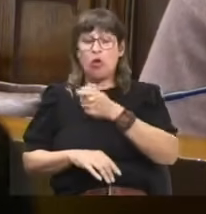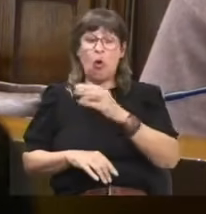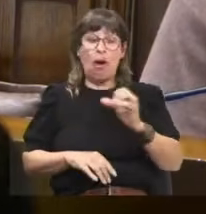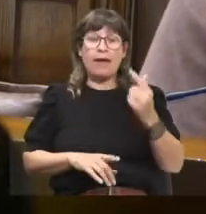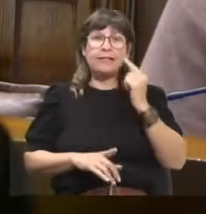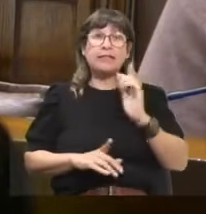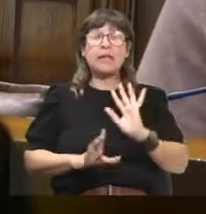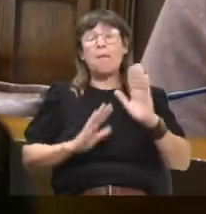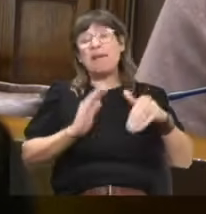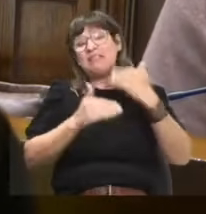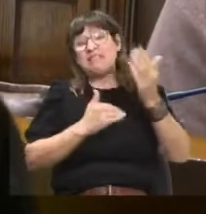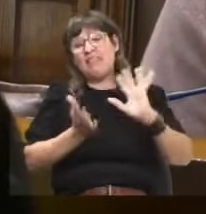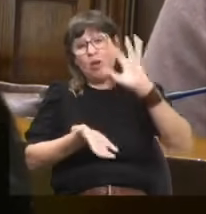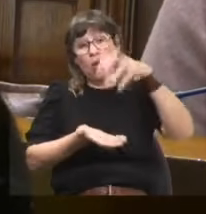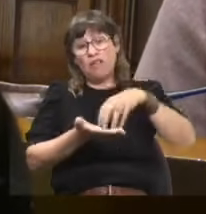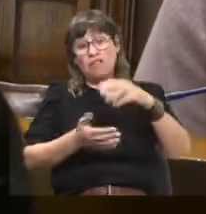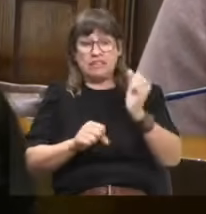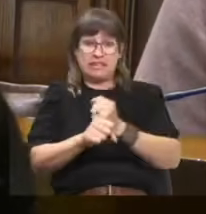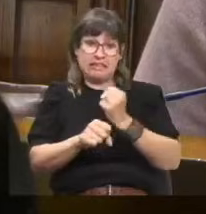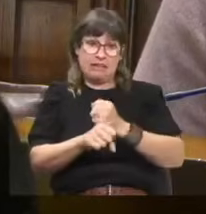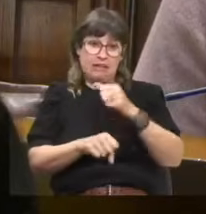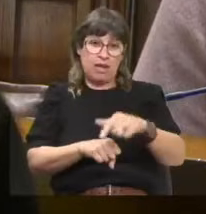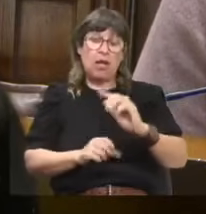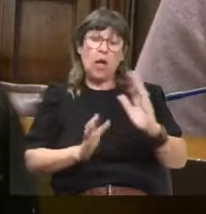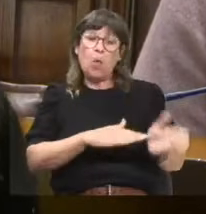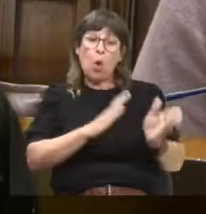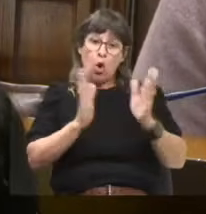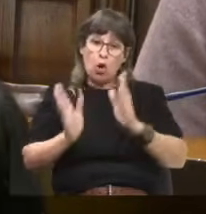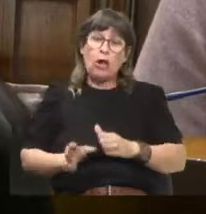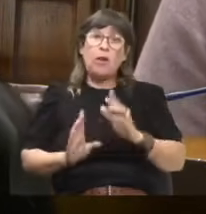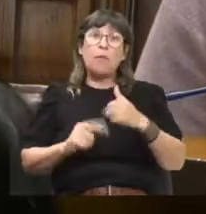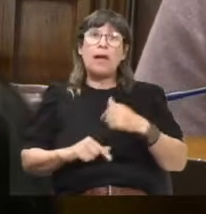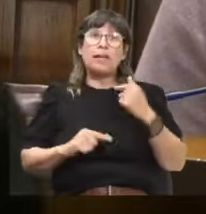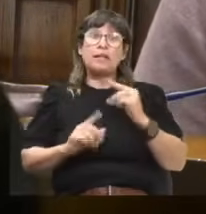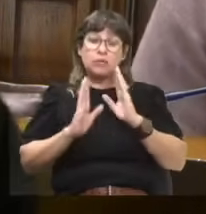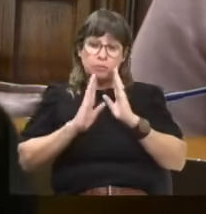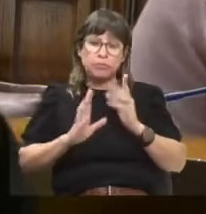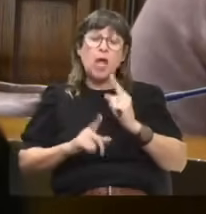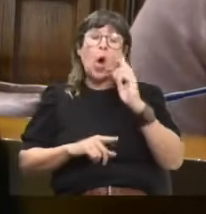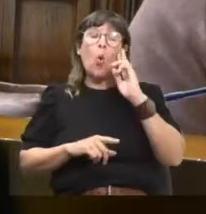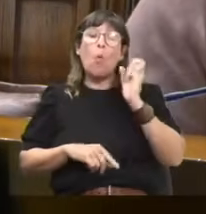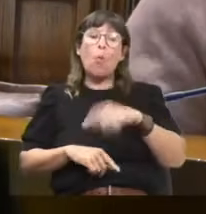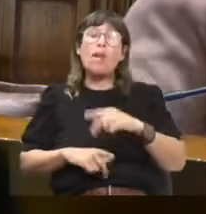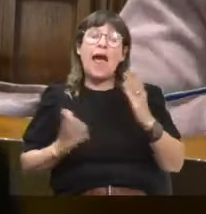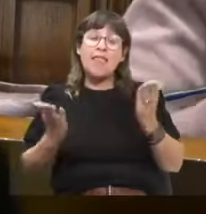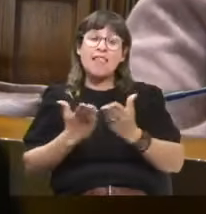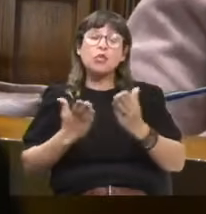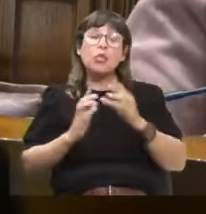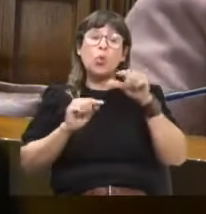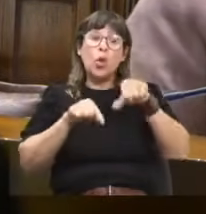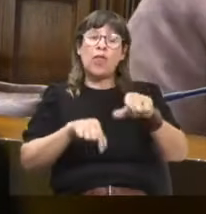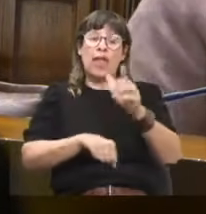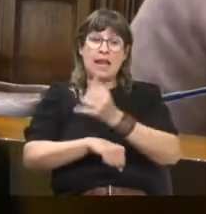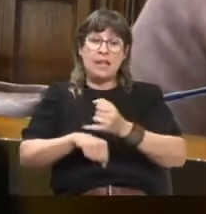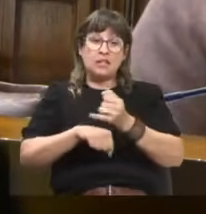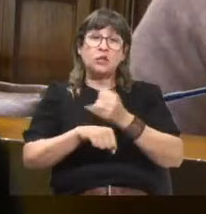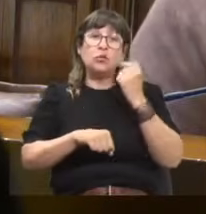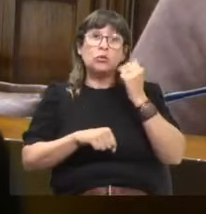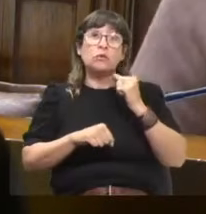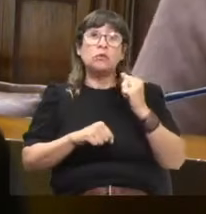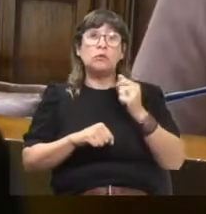la tarea, que por otra parte obedece a un plan de estudios de la institución de larga